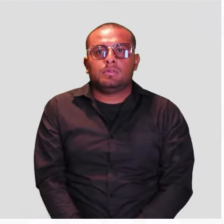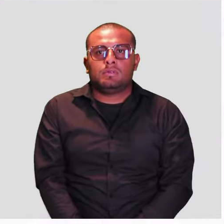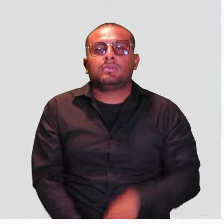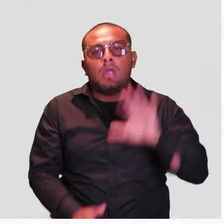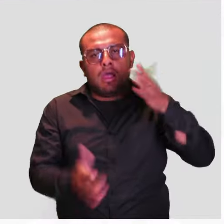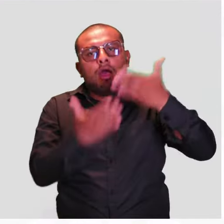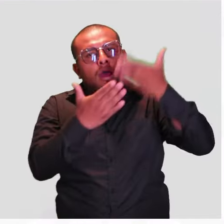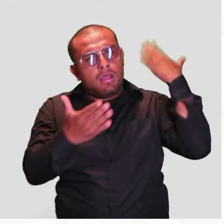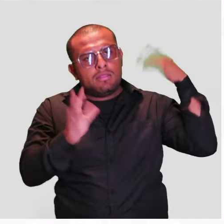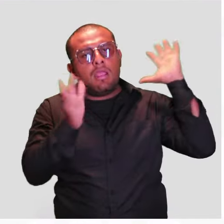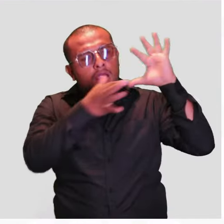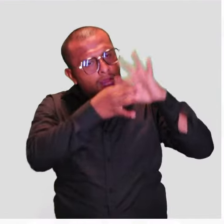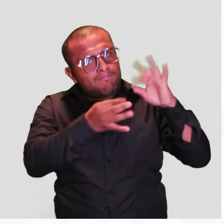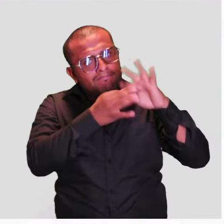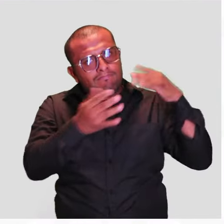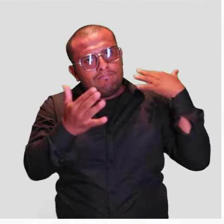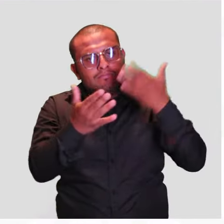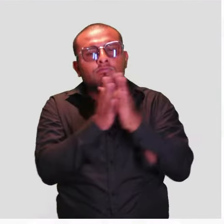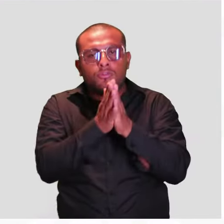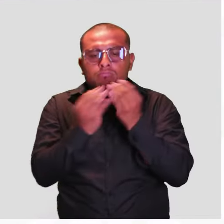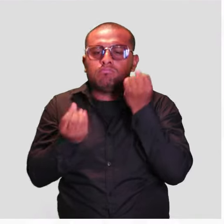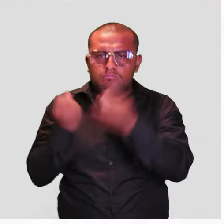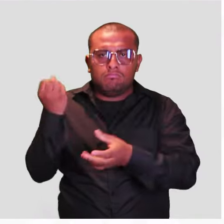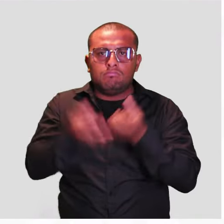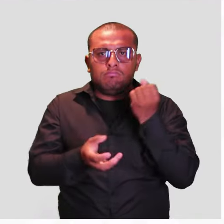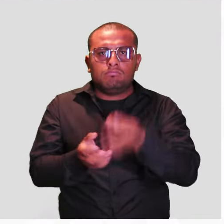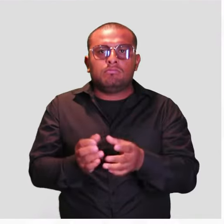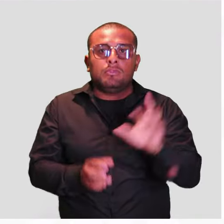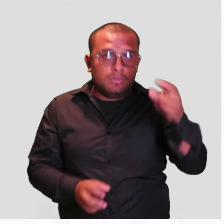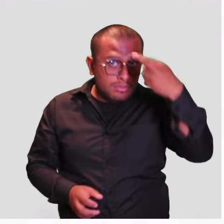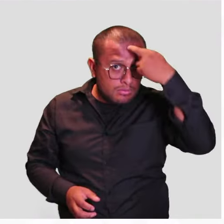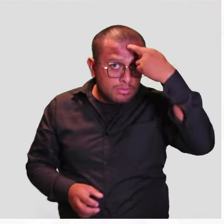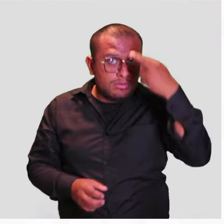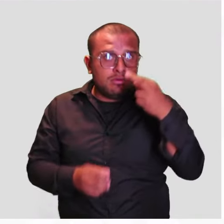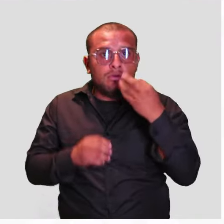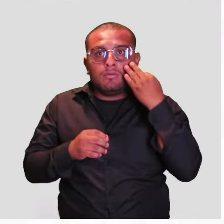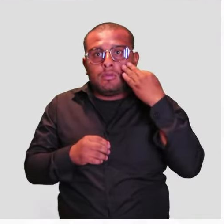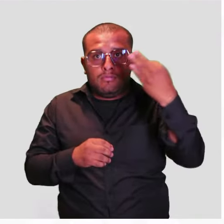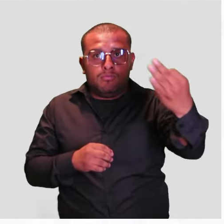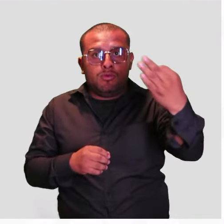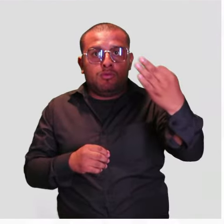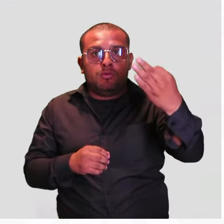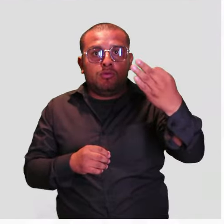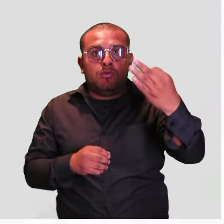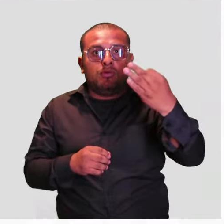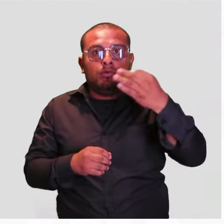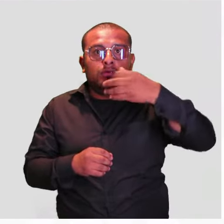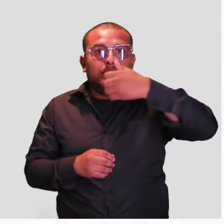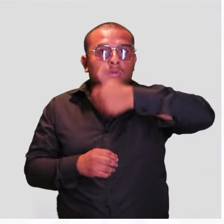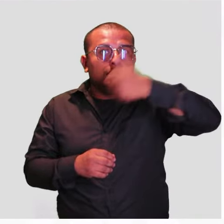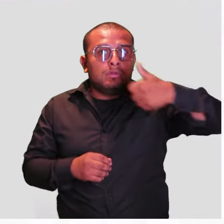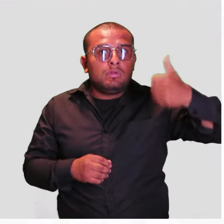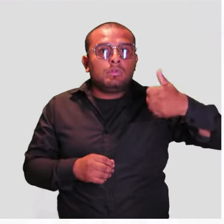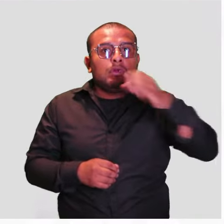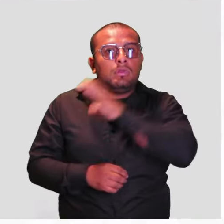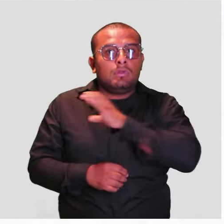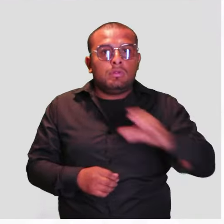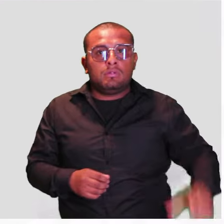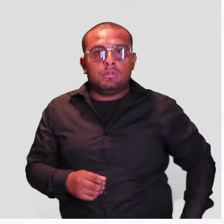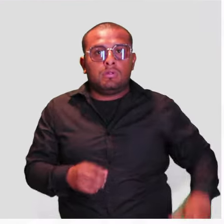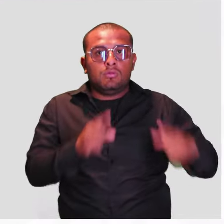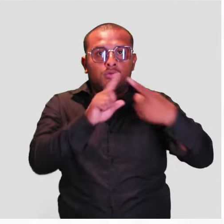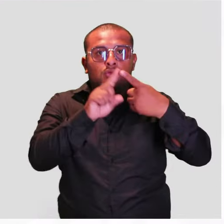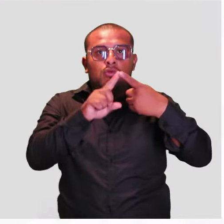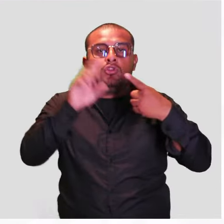diálogo. Vamos a hacer un recuento muy rápido de los tiempos que tiene cada candidatura. El candidato Roberto